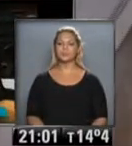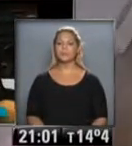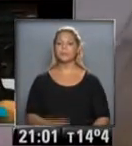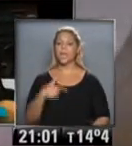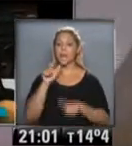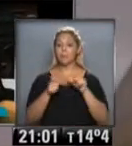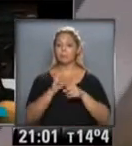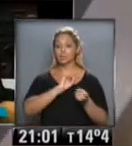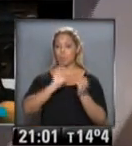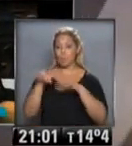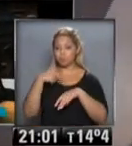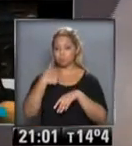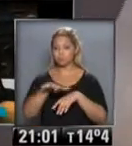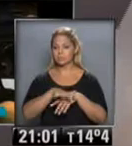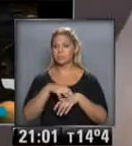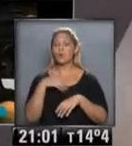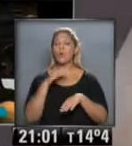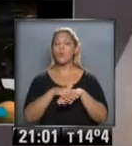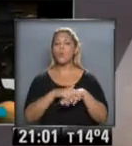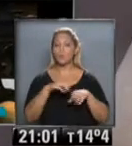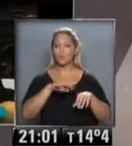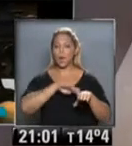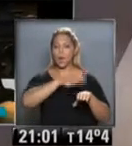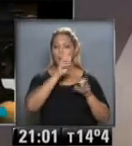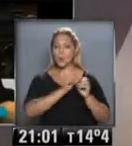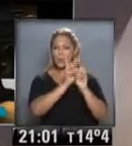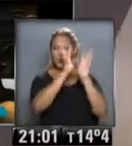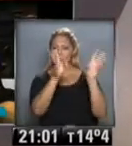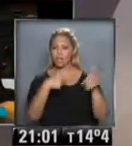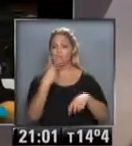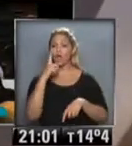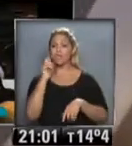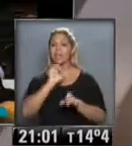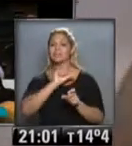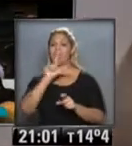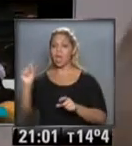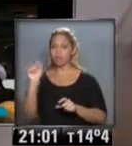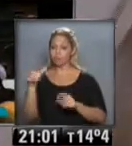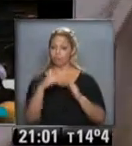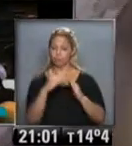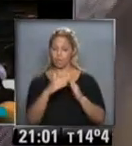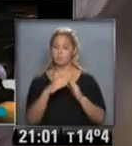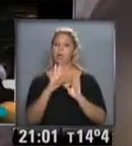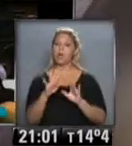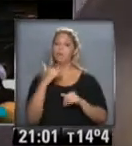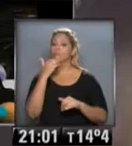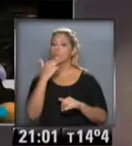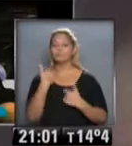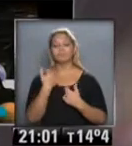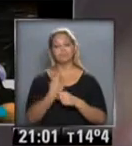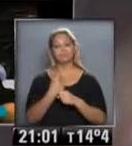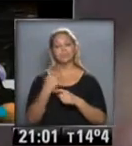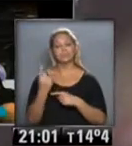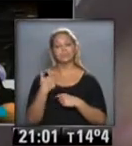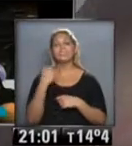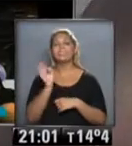Los evacuados de las zonas afectadas por la actividad del volcán Copahue cumplieron 2 días lejos de sus hogares. Hasta el momento no hay ninguna posibilidad de